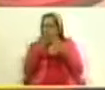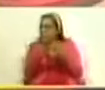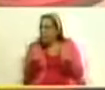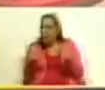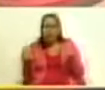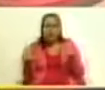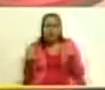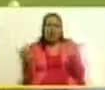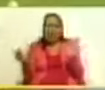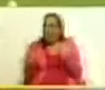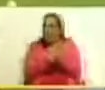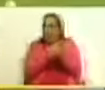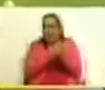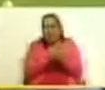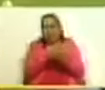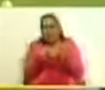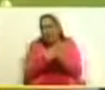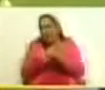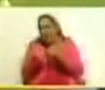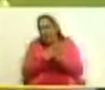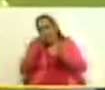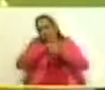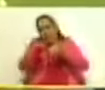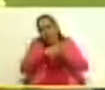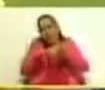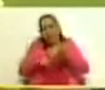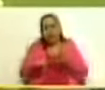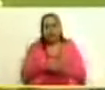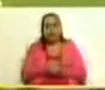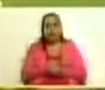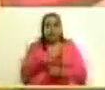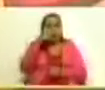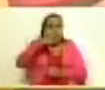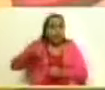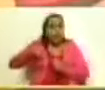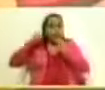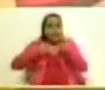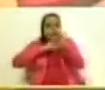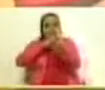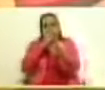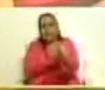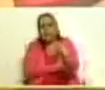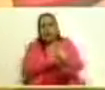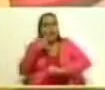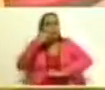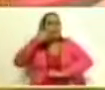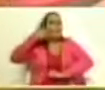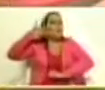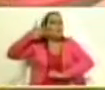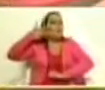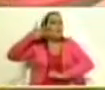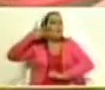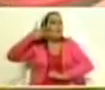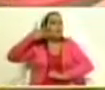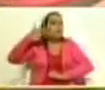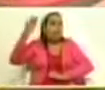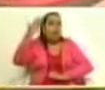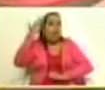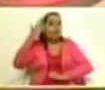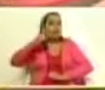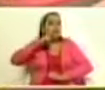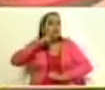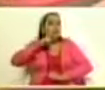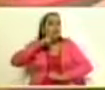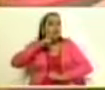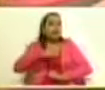documentos. Este pueblo, presidente, es un pueblo que tiene fuerza, que tiene orgullo de haber pasado las más grandes